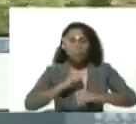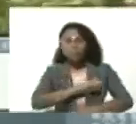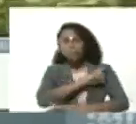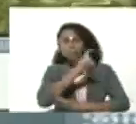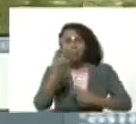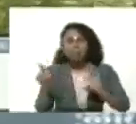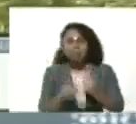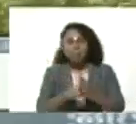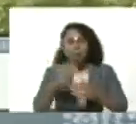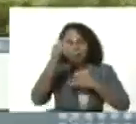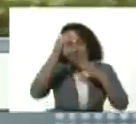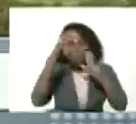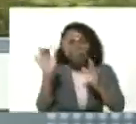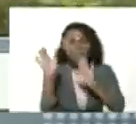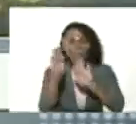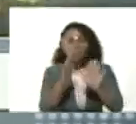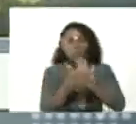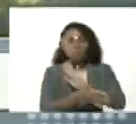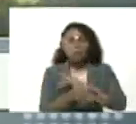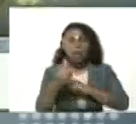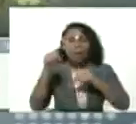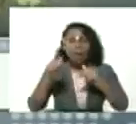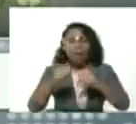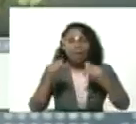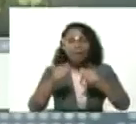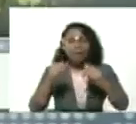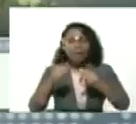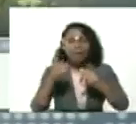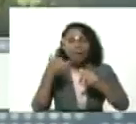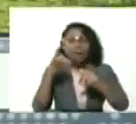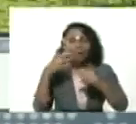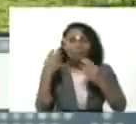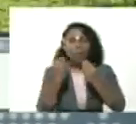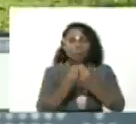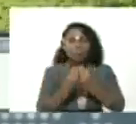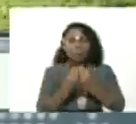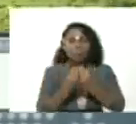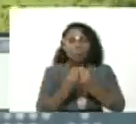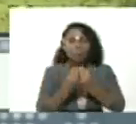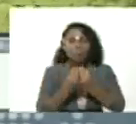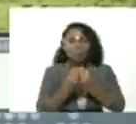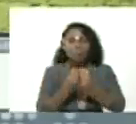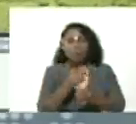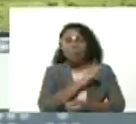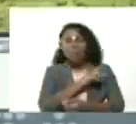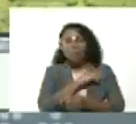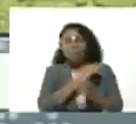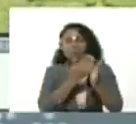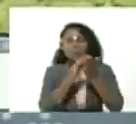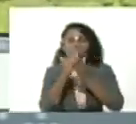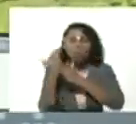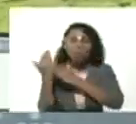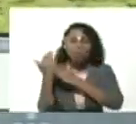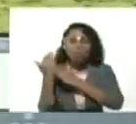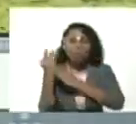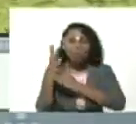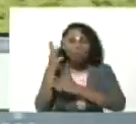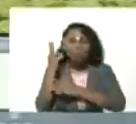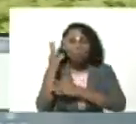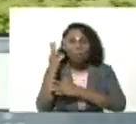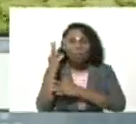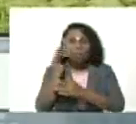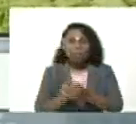muy pendiente de apoyarnos. Aquí está conmigo una jefa de comunidad,